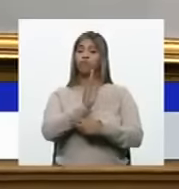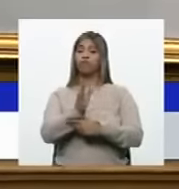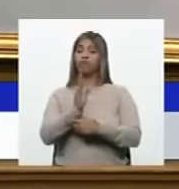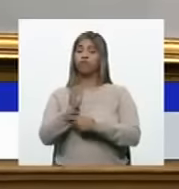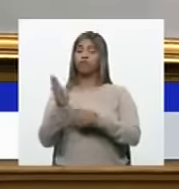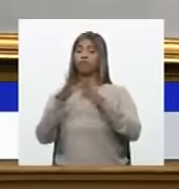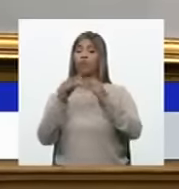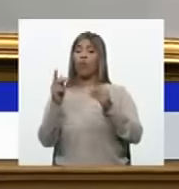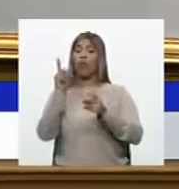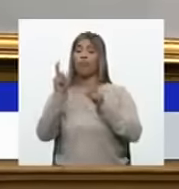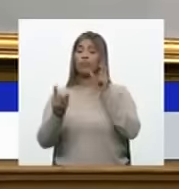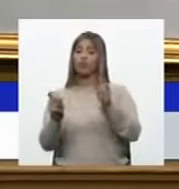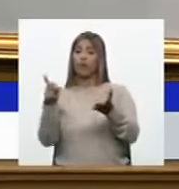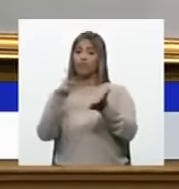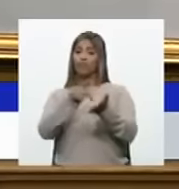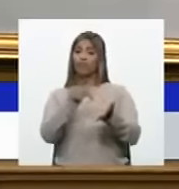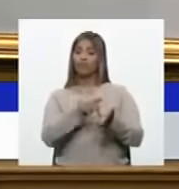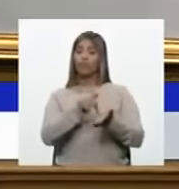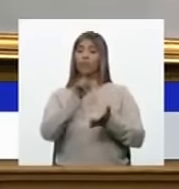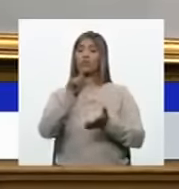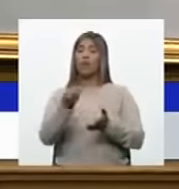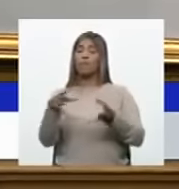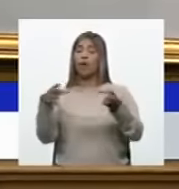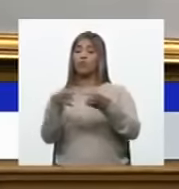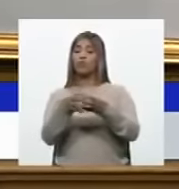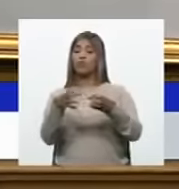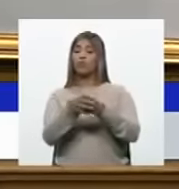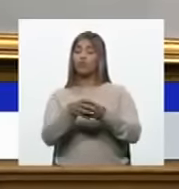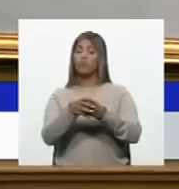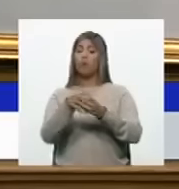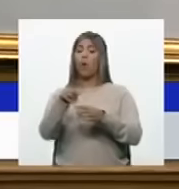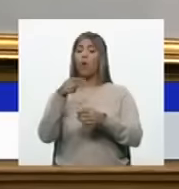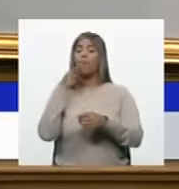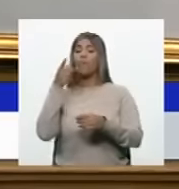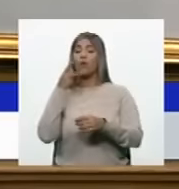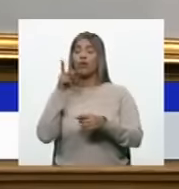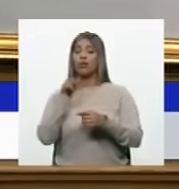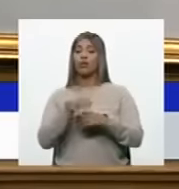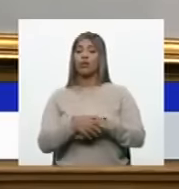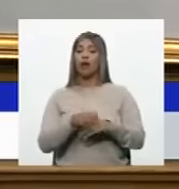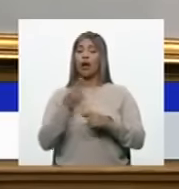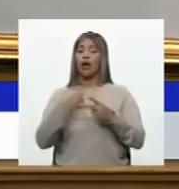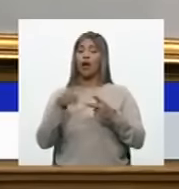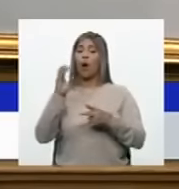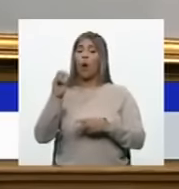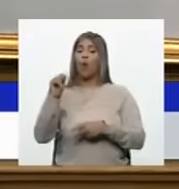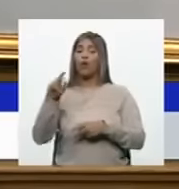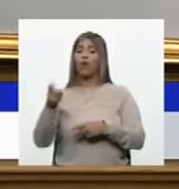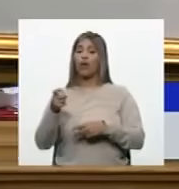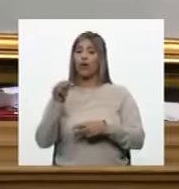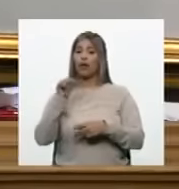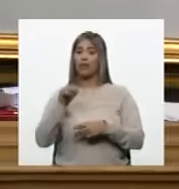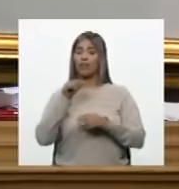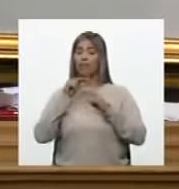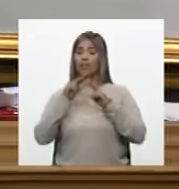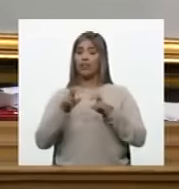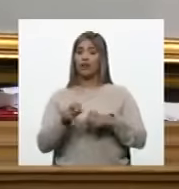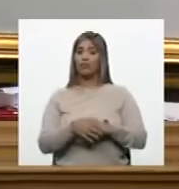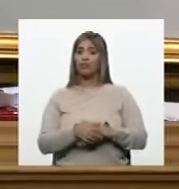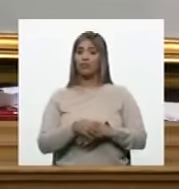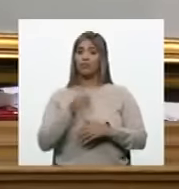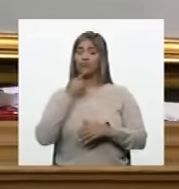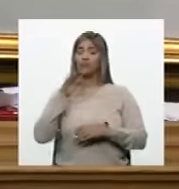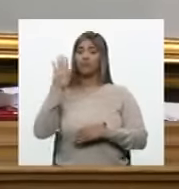individuos involucrados, así como los partidos políticos, sus juntas directivas y las ONG mencionadas en esta investigación en